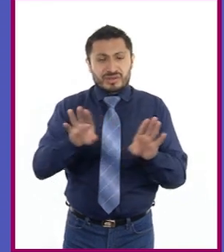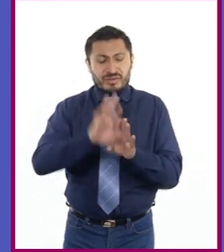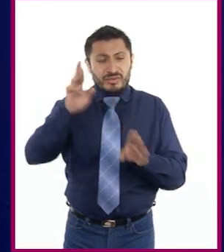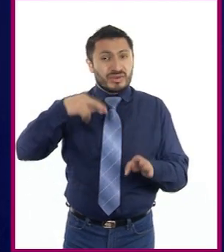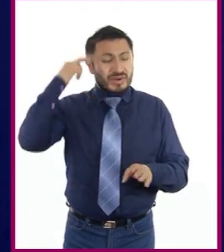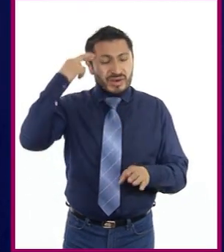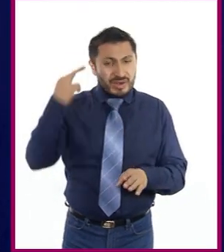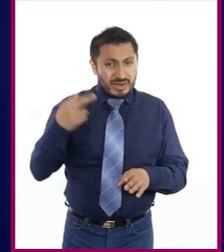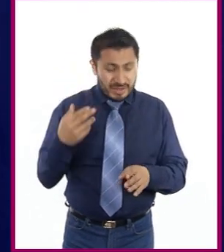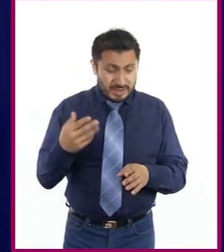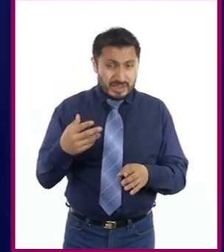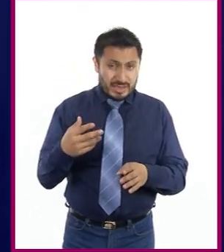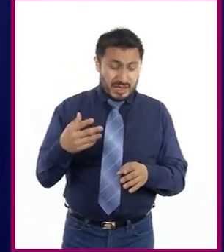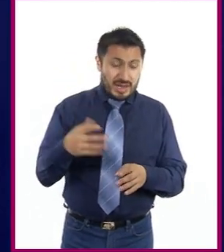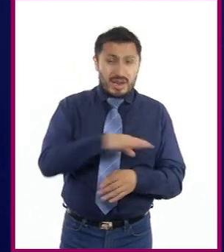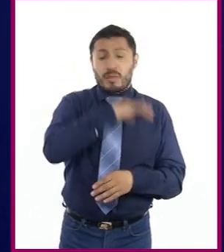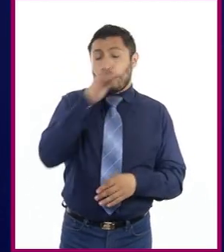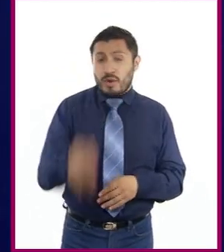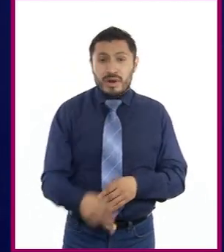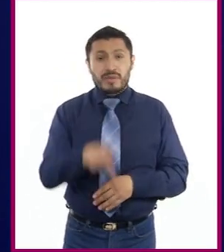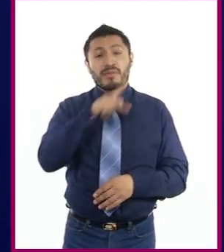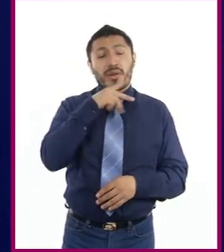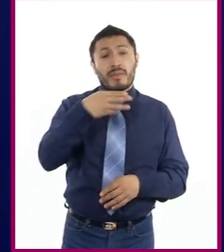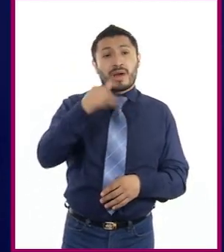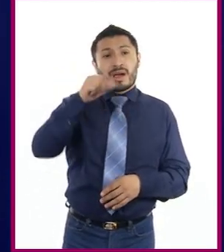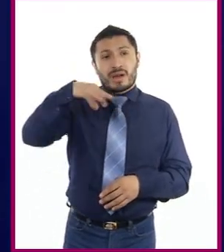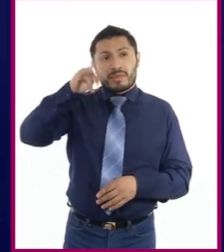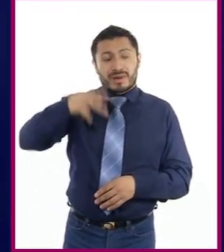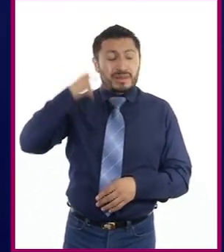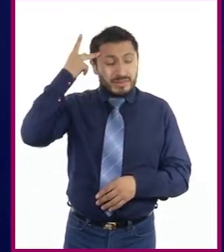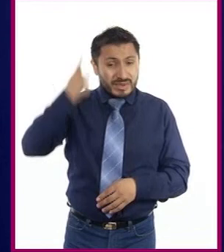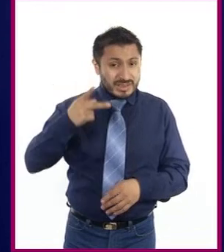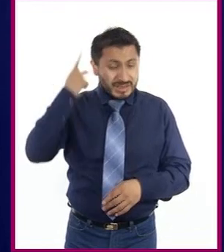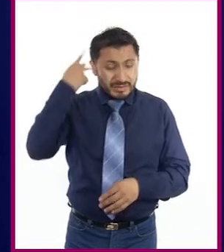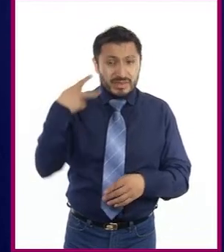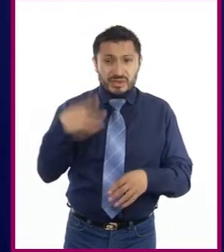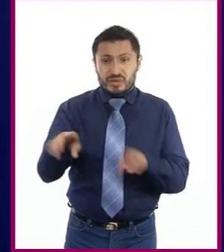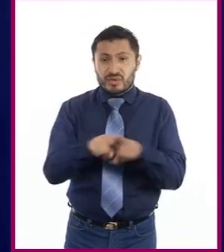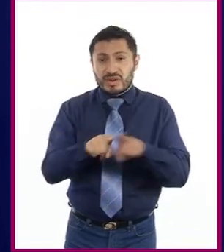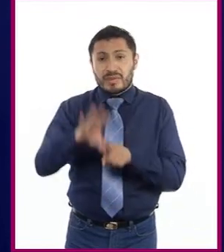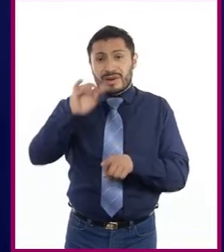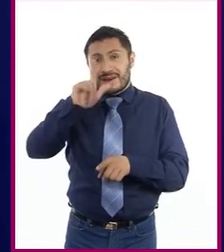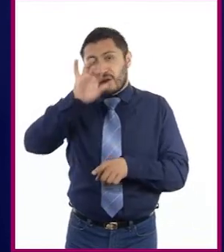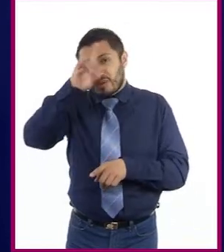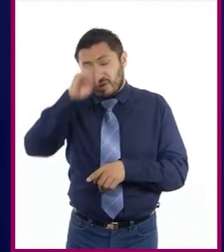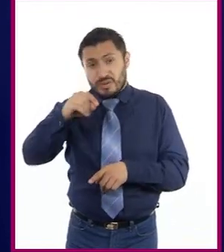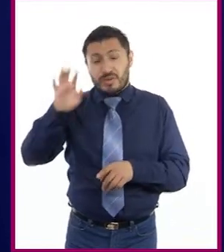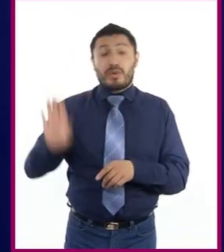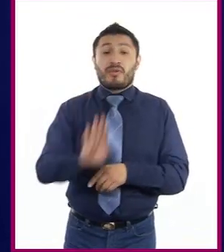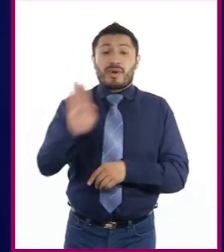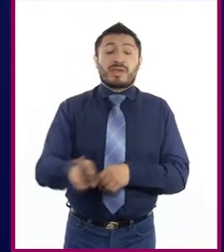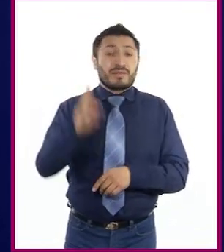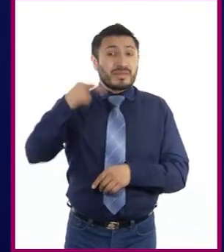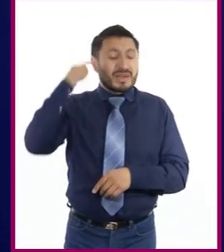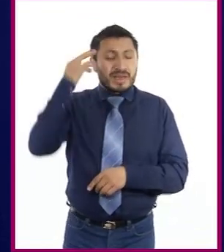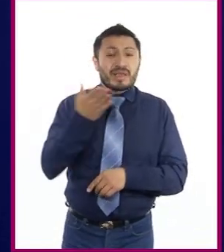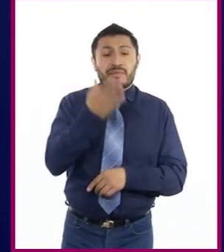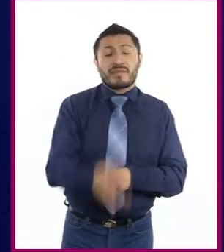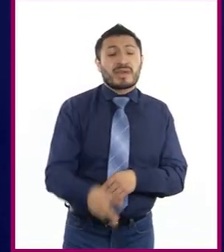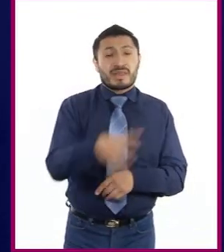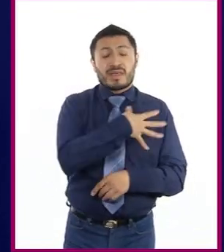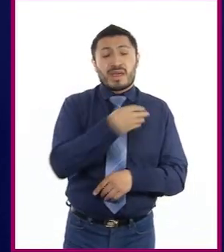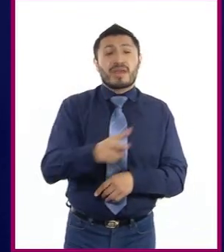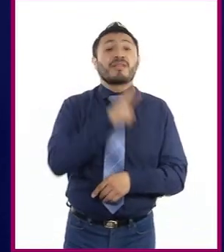Hamlet, padre del príncipe Hamlet, a manos de su hermano Claudio, por lo que el fantasma del rey pide a su hijo se vengue de su